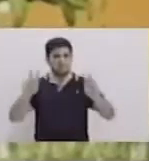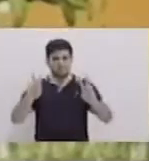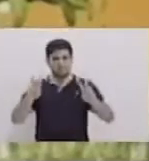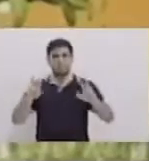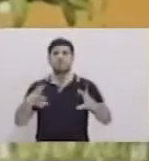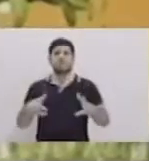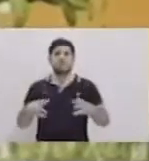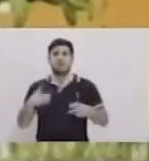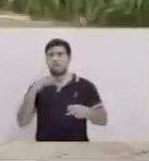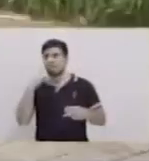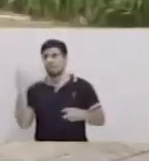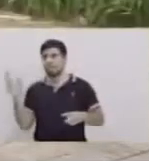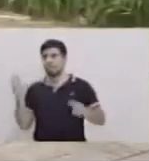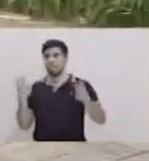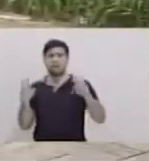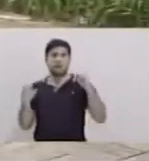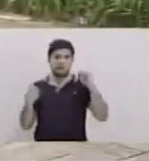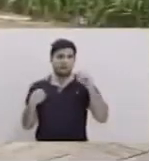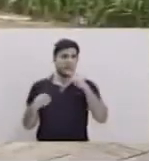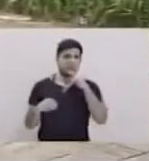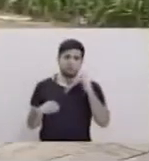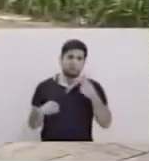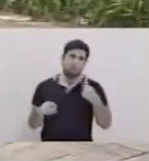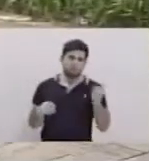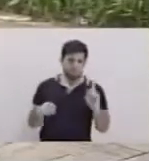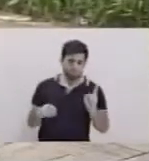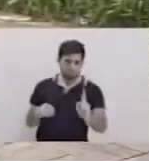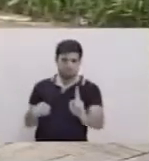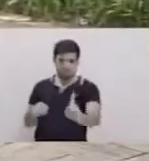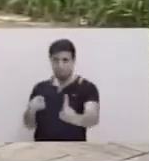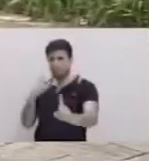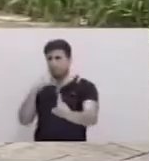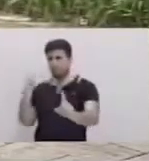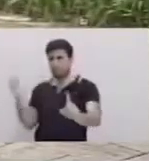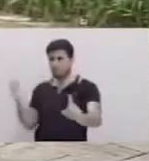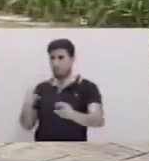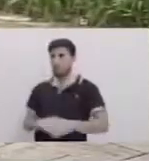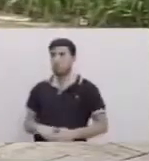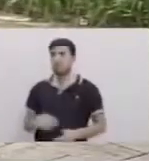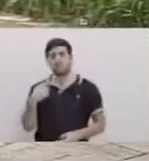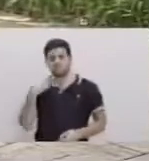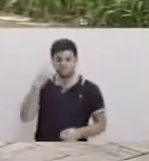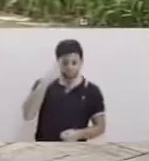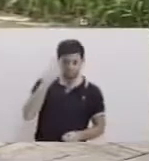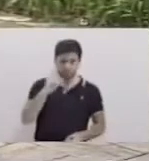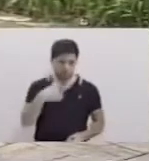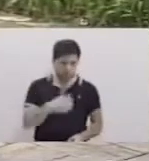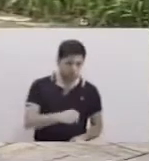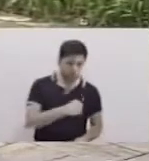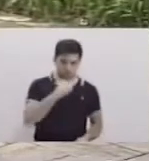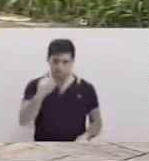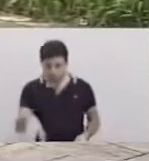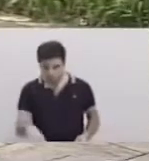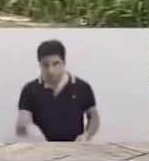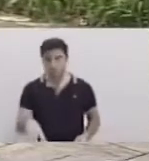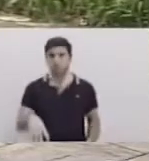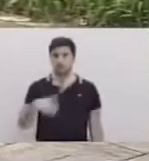ganó? Rojo. Y en el rojo agarra su color y lo va a colocar dentro del cuadrante que